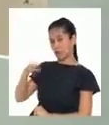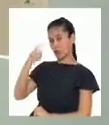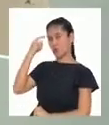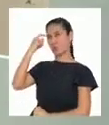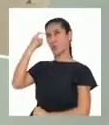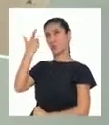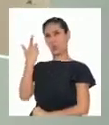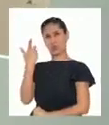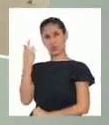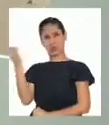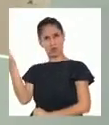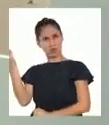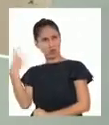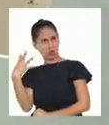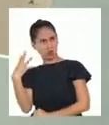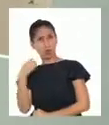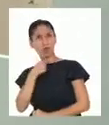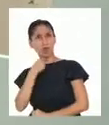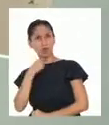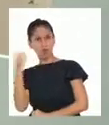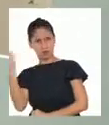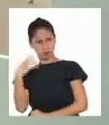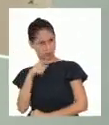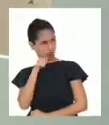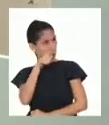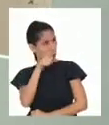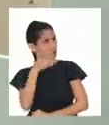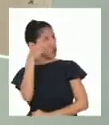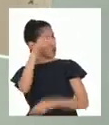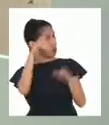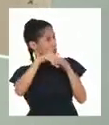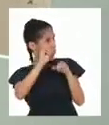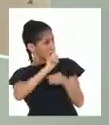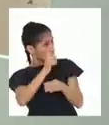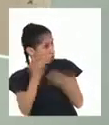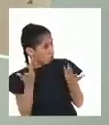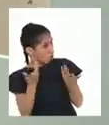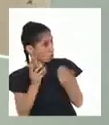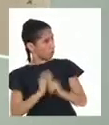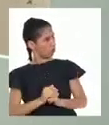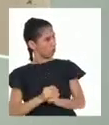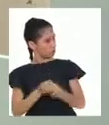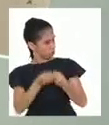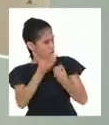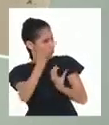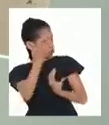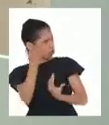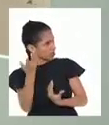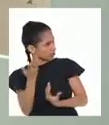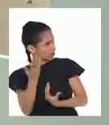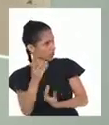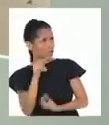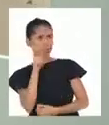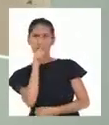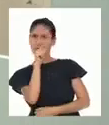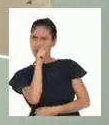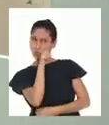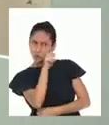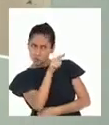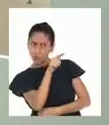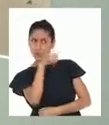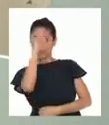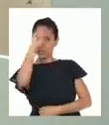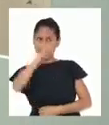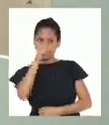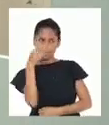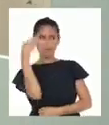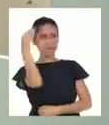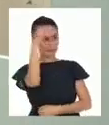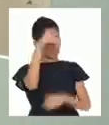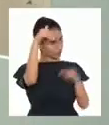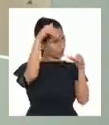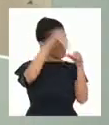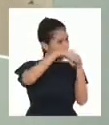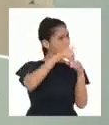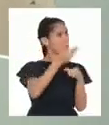¿Cómo que no vas a ir? ¿Acaso no quieres ser parte de esta oportunidad para elegir a nuestros representantes?